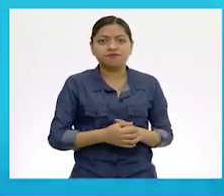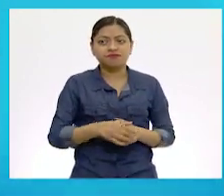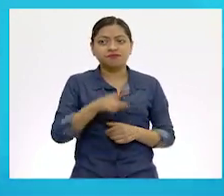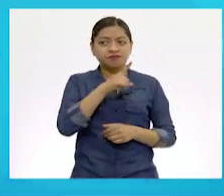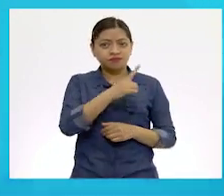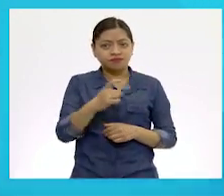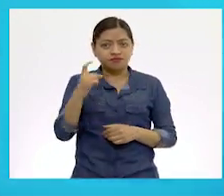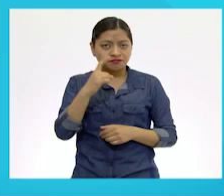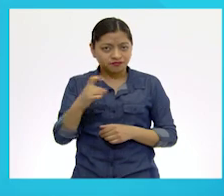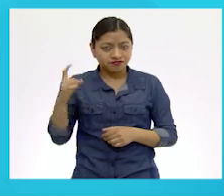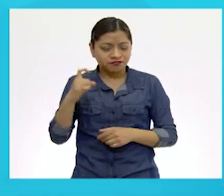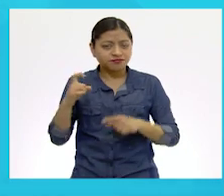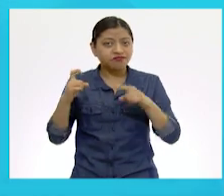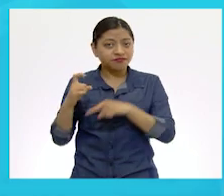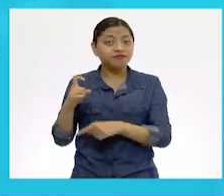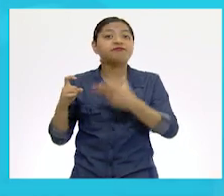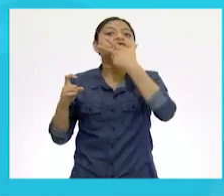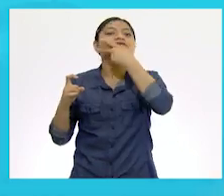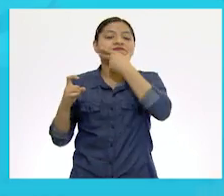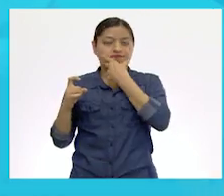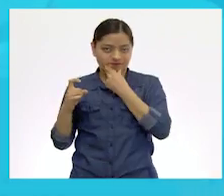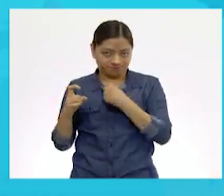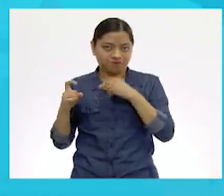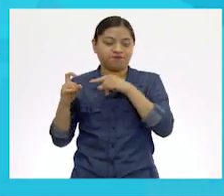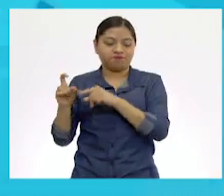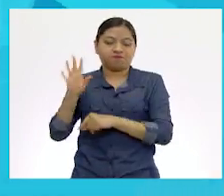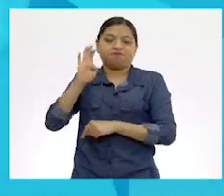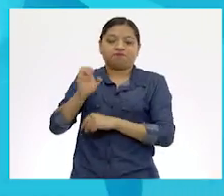a luz a las crías es el macho.